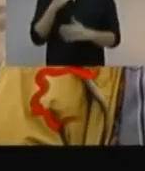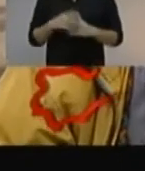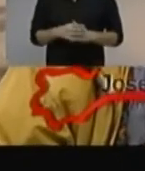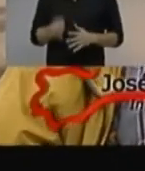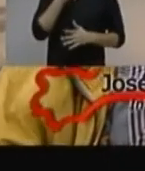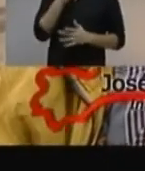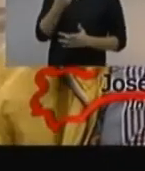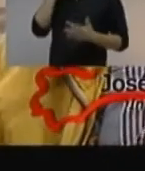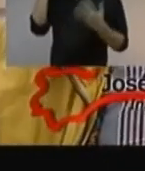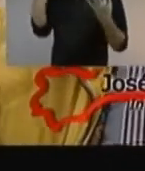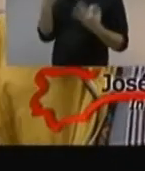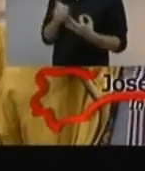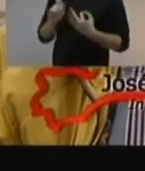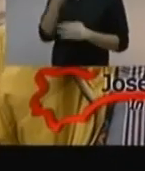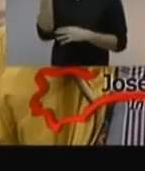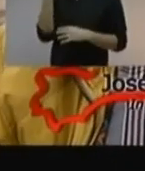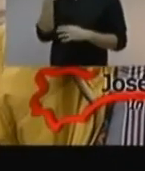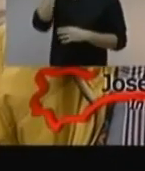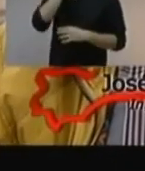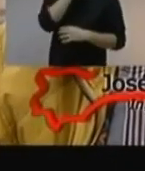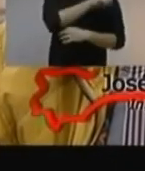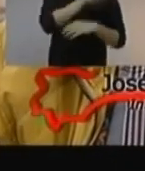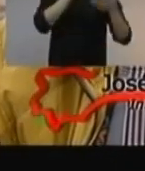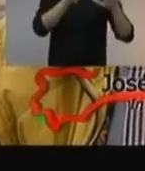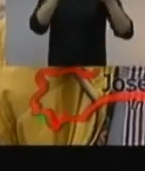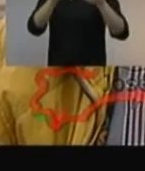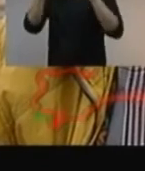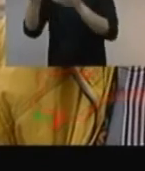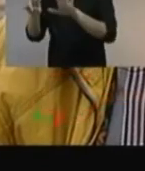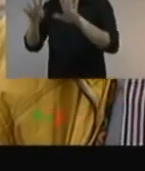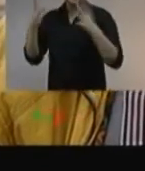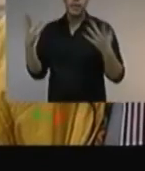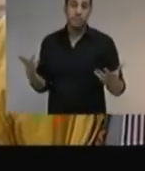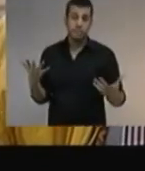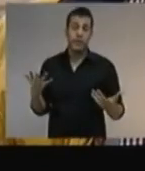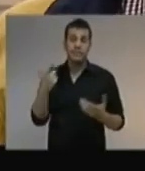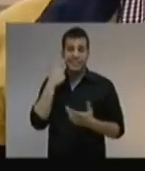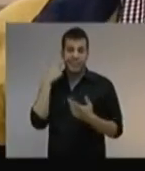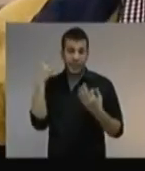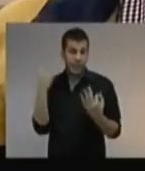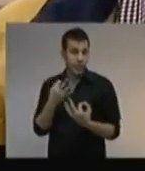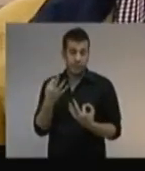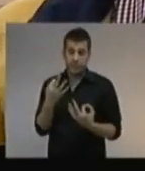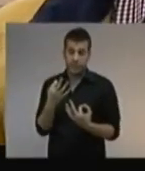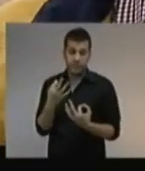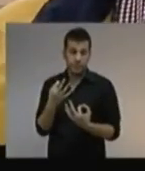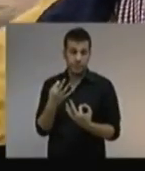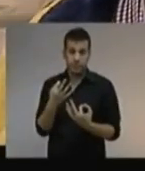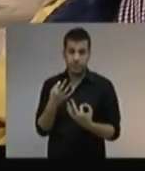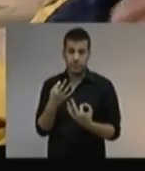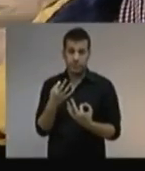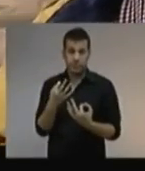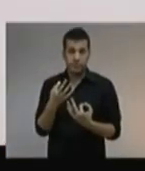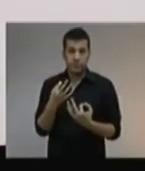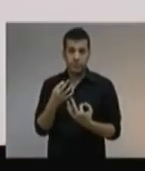Bueno, realmente la primera vez fue en el año 1987, pero realmente cuando